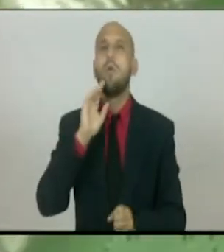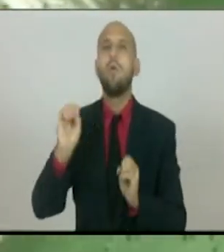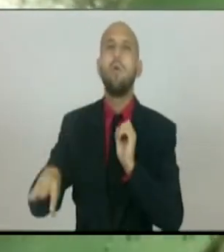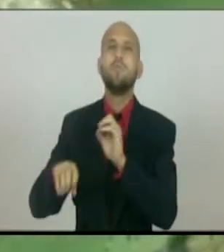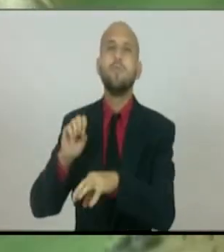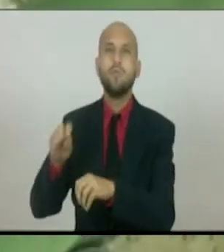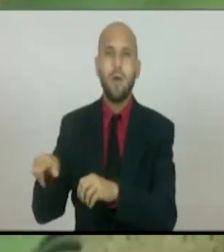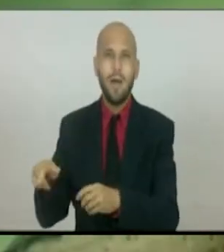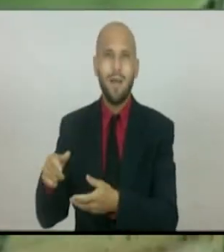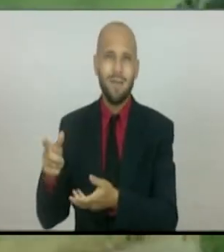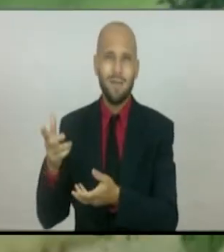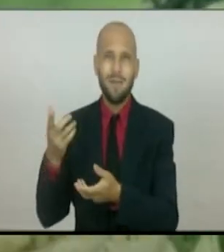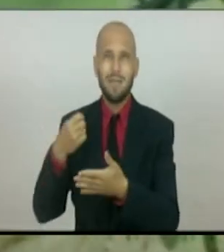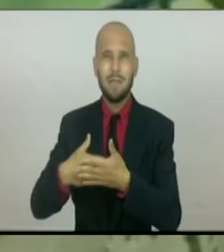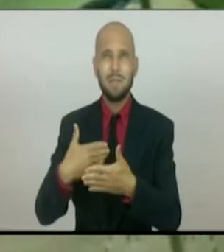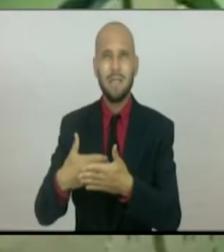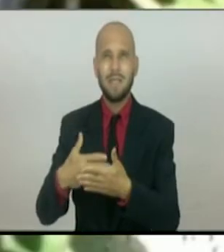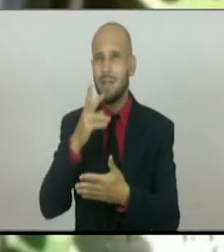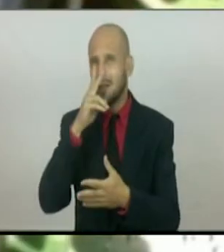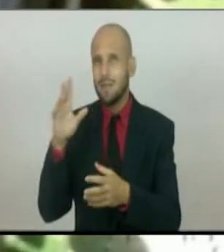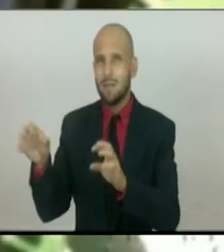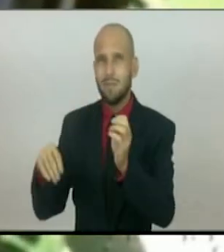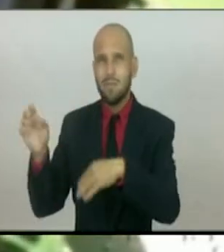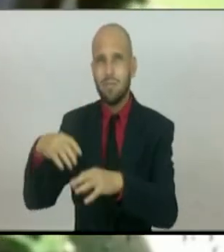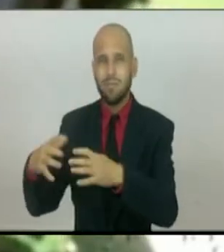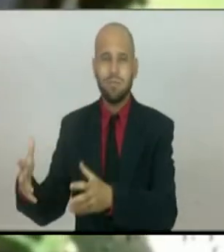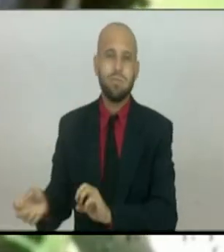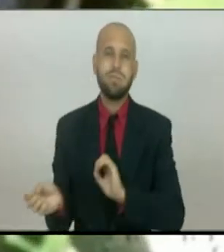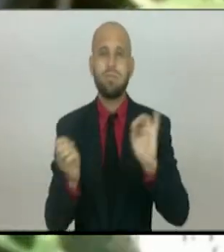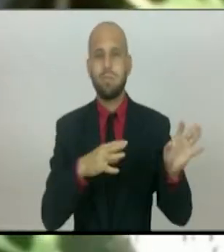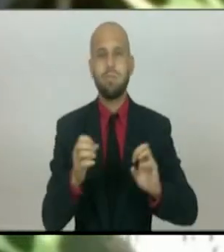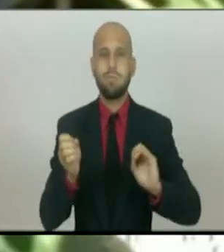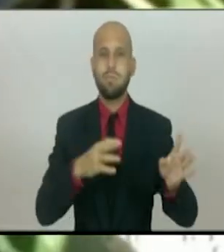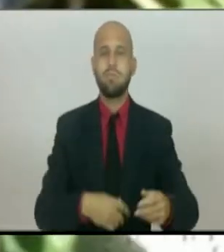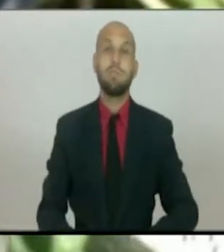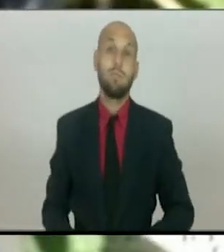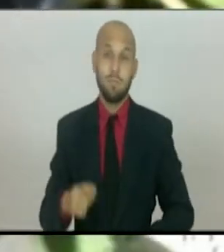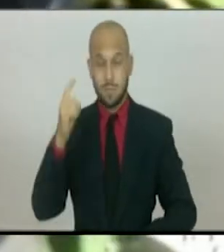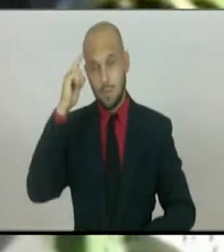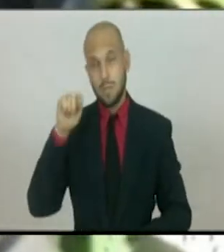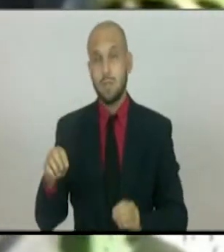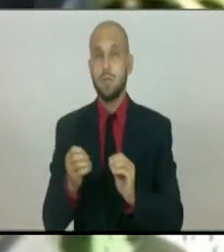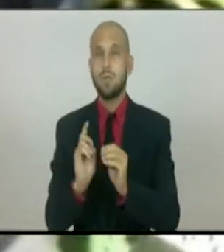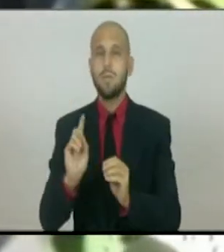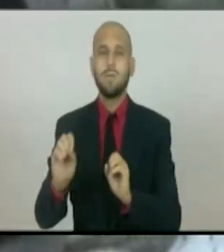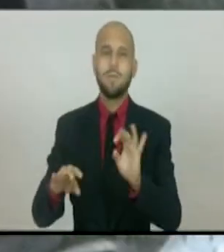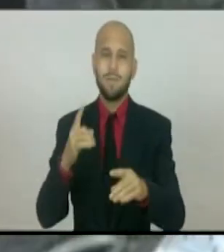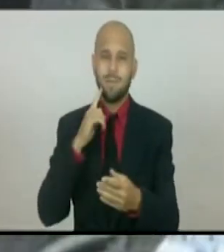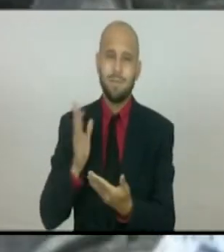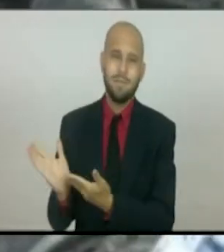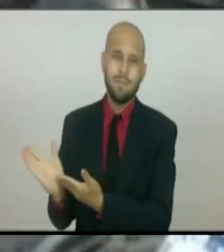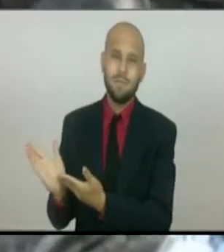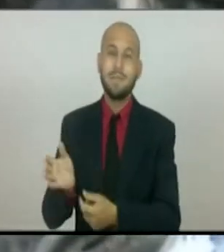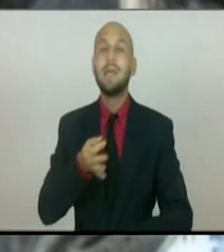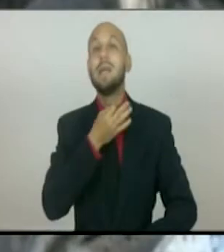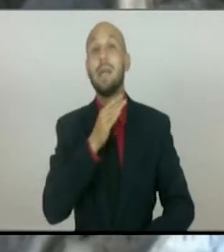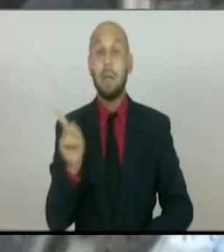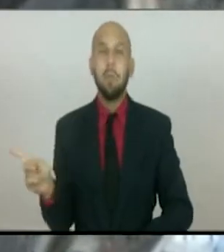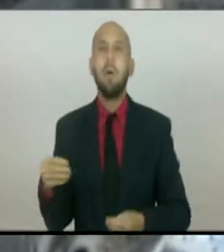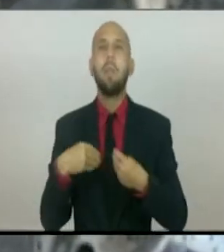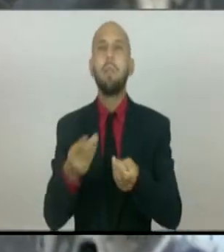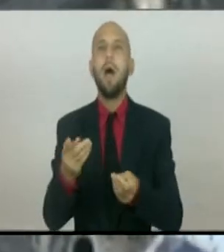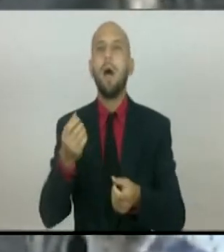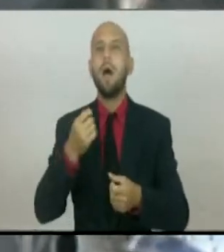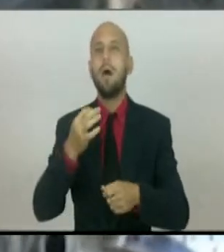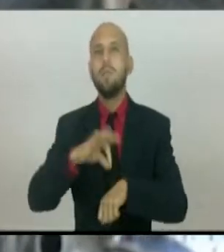le damos la prioridad de los lugares donde deben esos momentos de realizarse con mayor